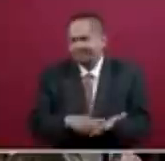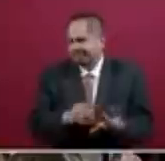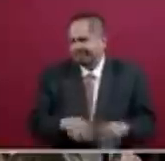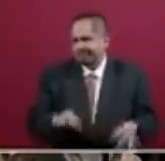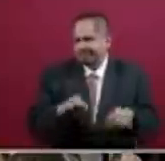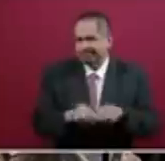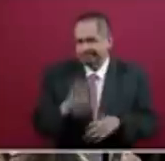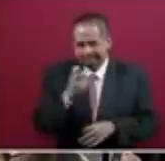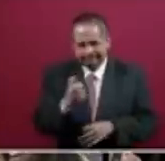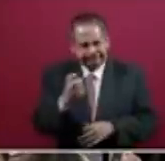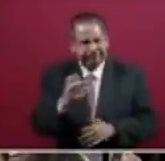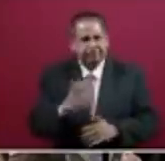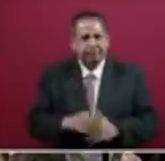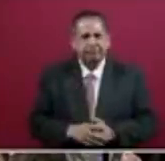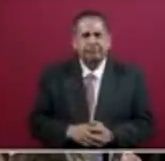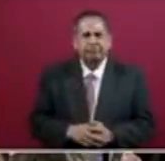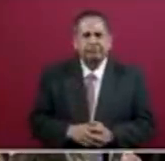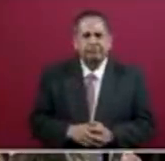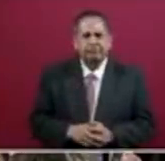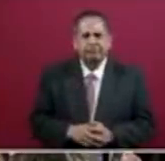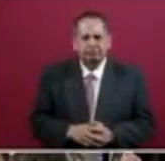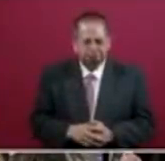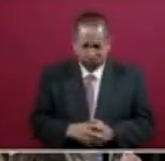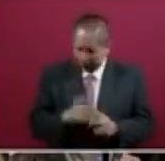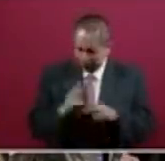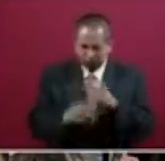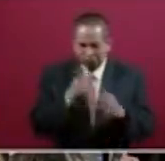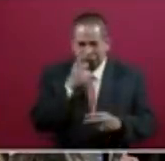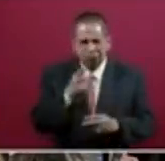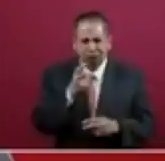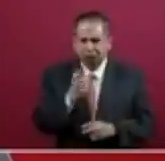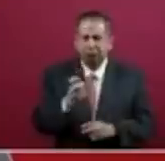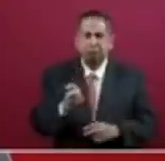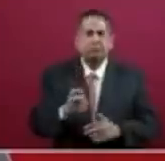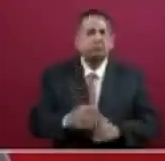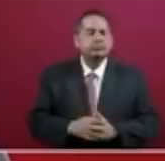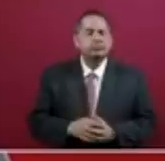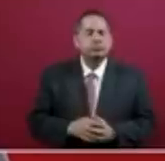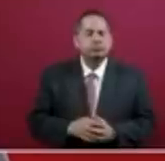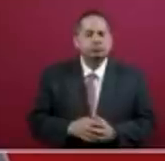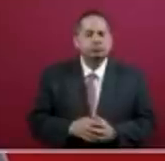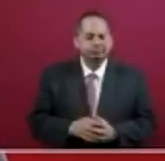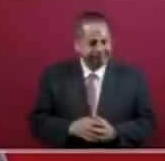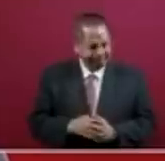Esto lo reafirmo y lo puedo